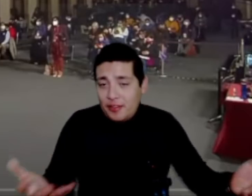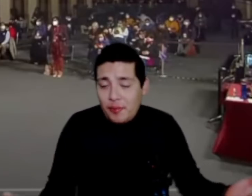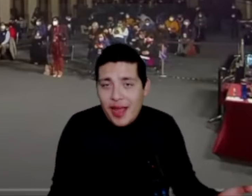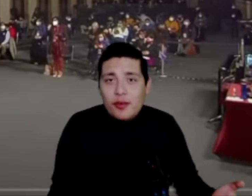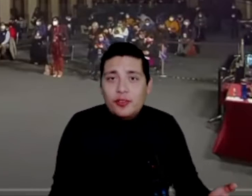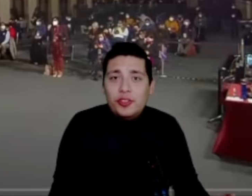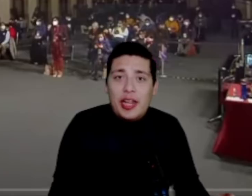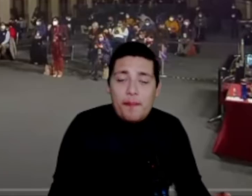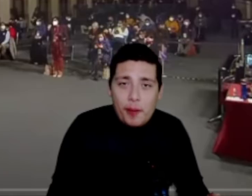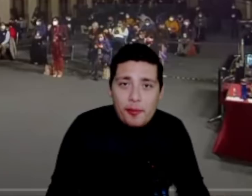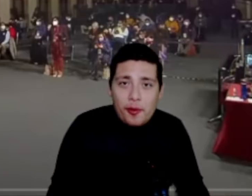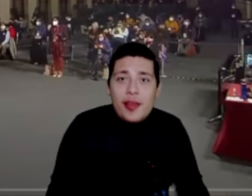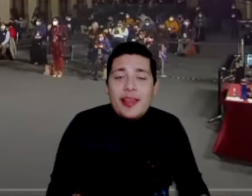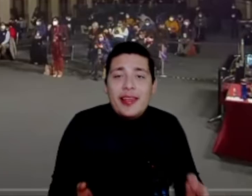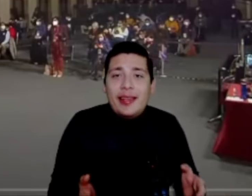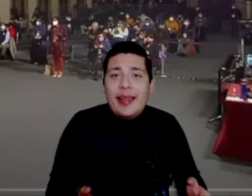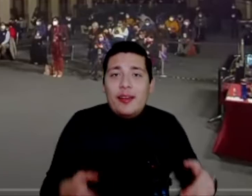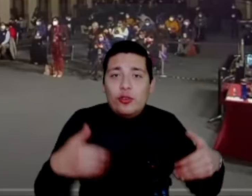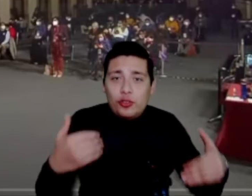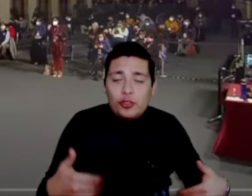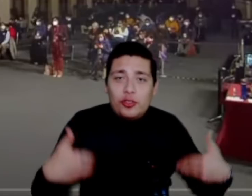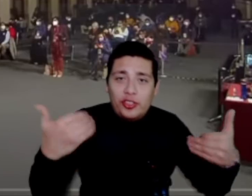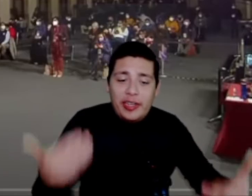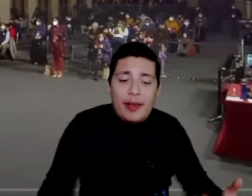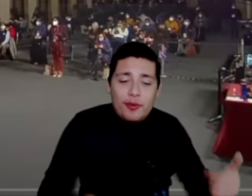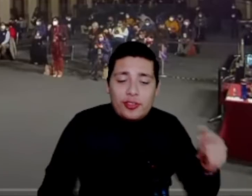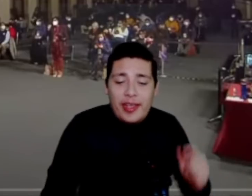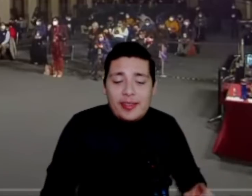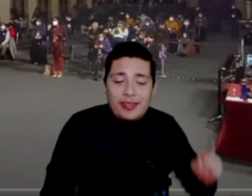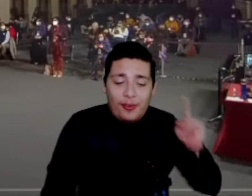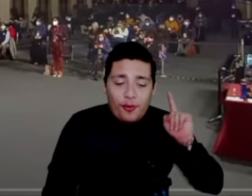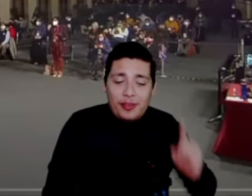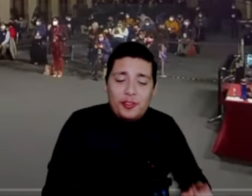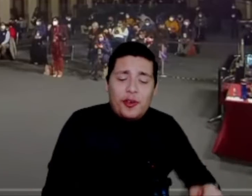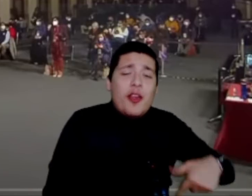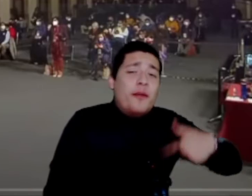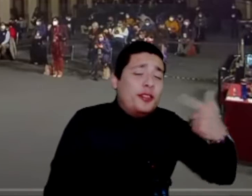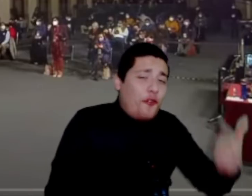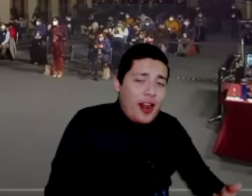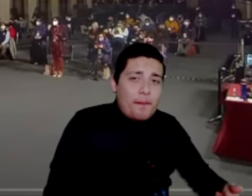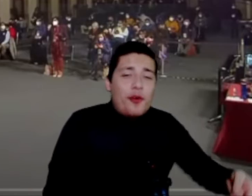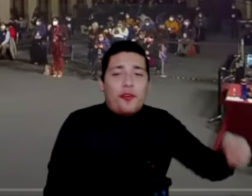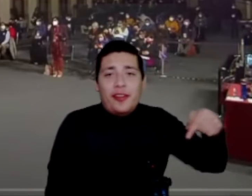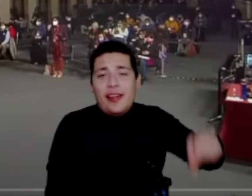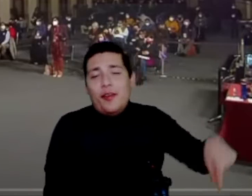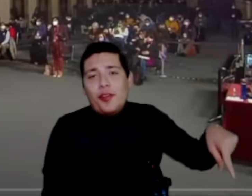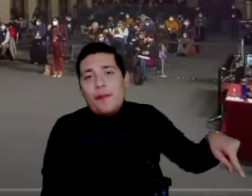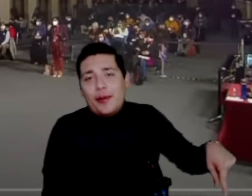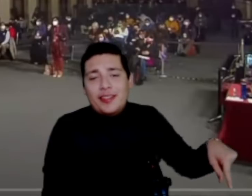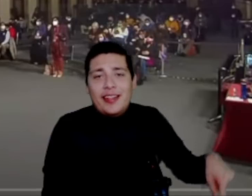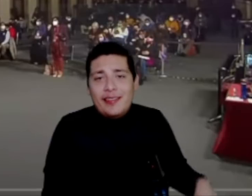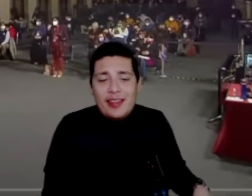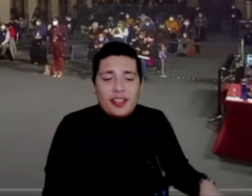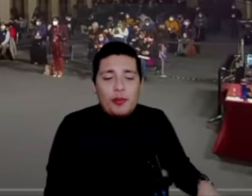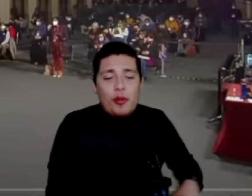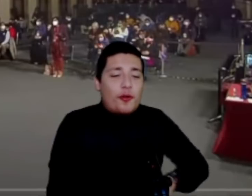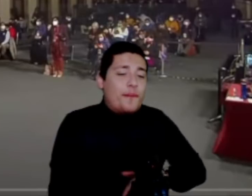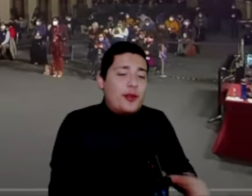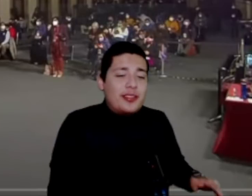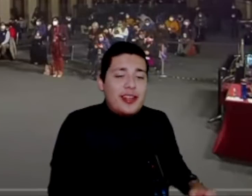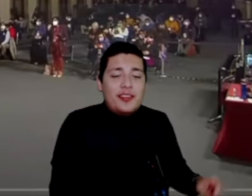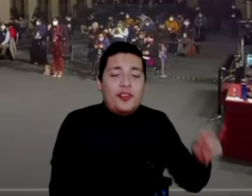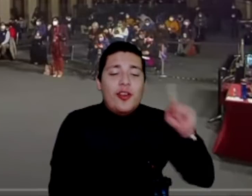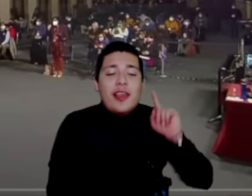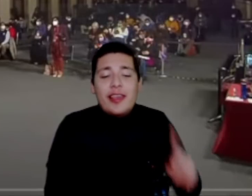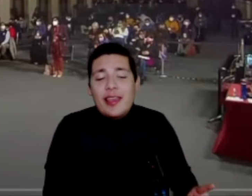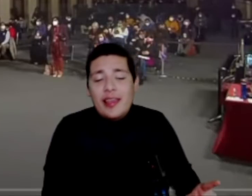a las manos del pueblo, y que nosotros sigamos esa transformación. Por si fuera poco, el día de hoy el presidente Andrés Manuel rompió